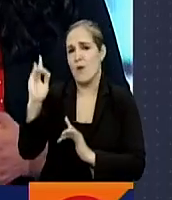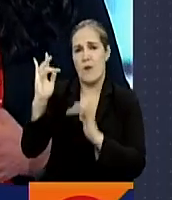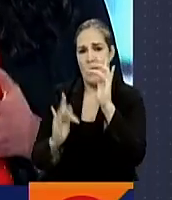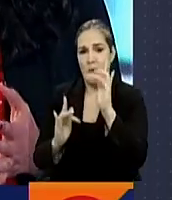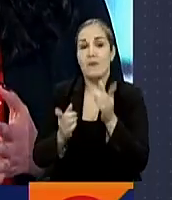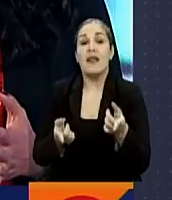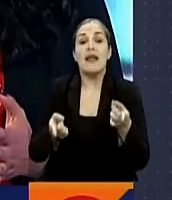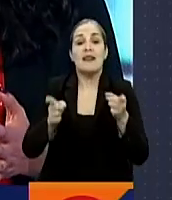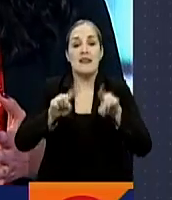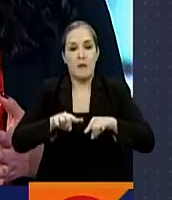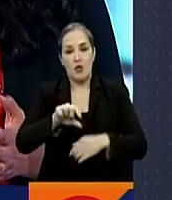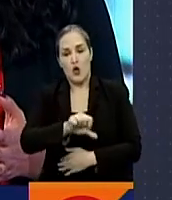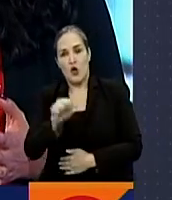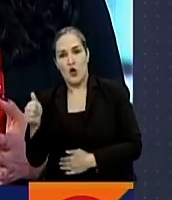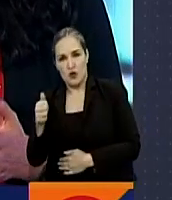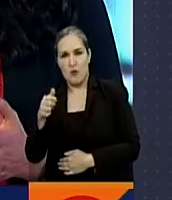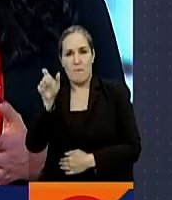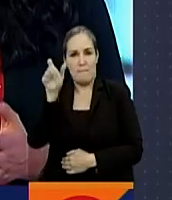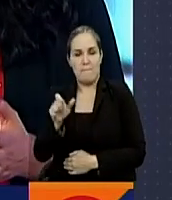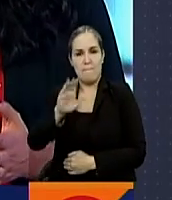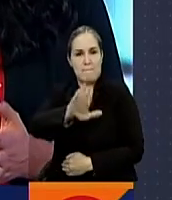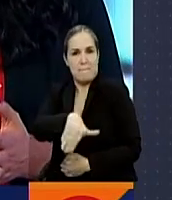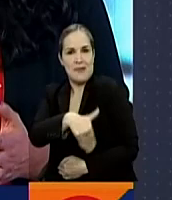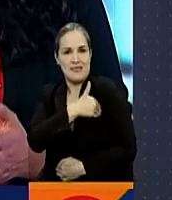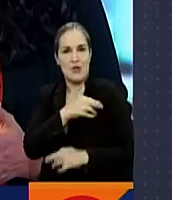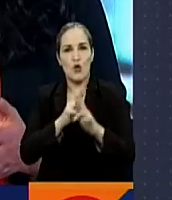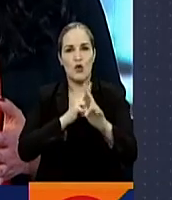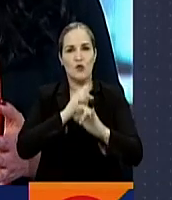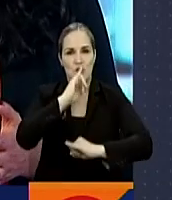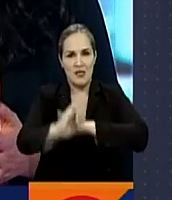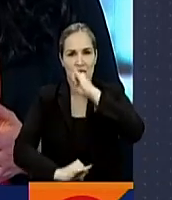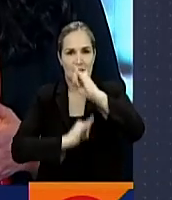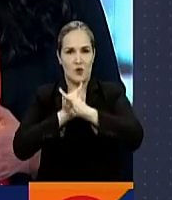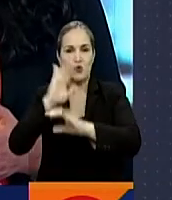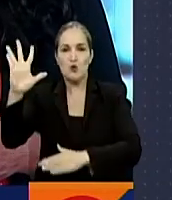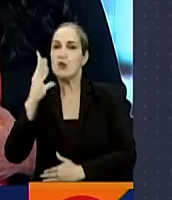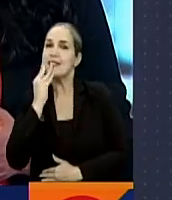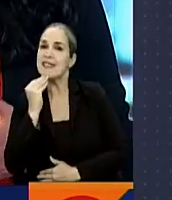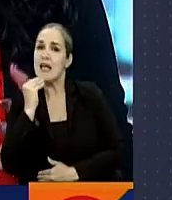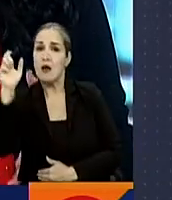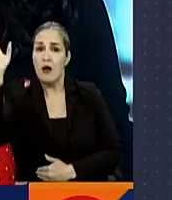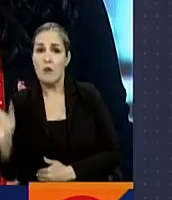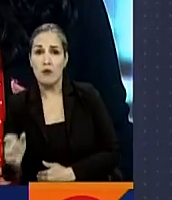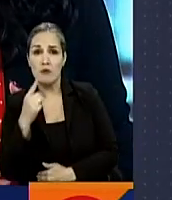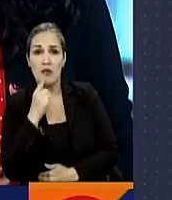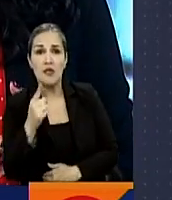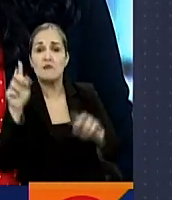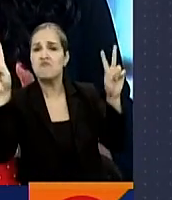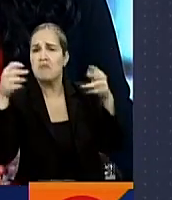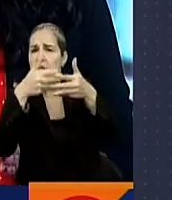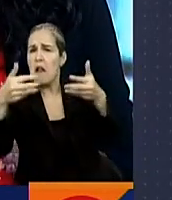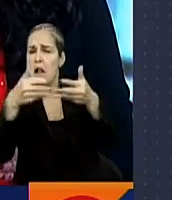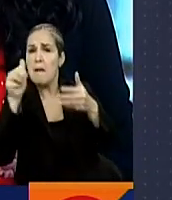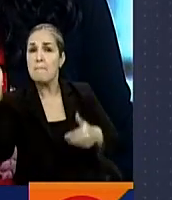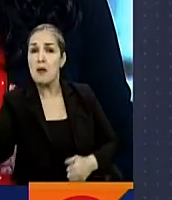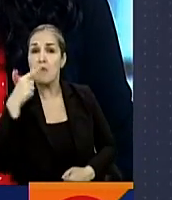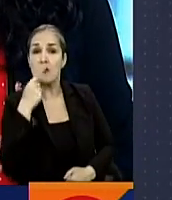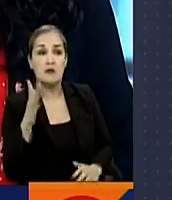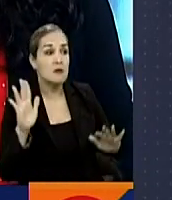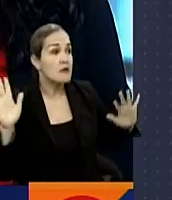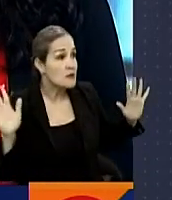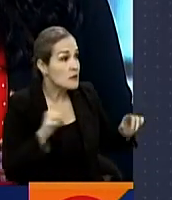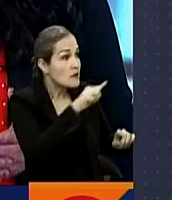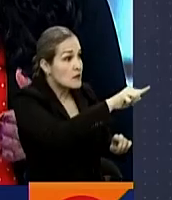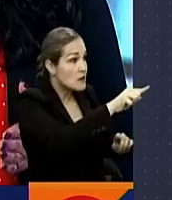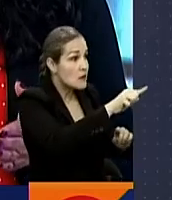lor hayat el portavoz del Ministerio de relaciones exteriores de Israel asegurando que Ah comillas quien no conden